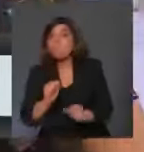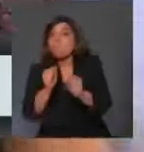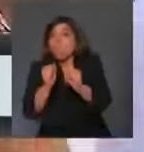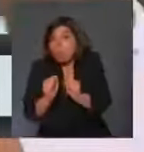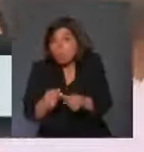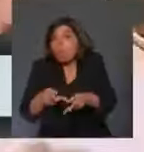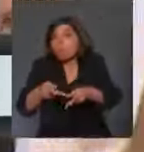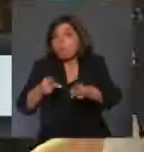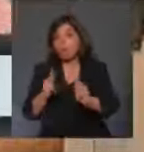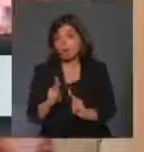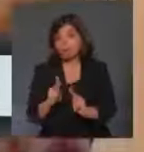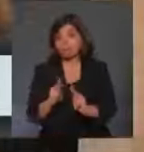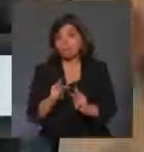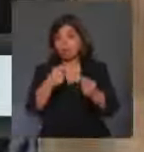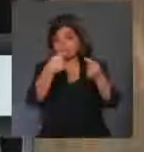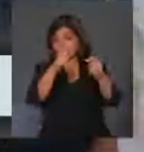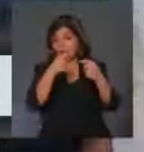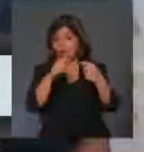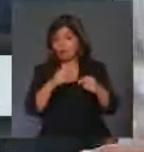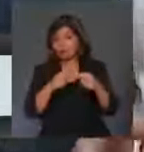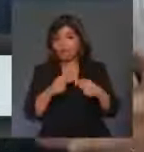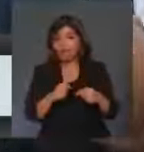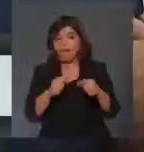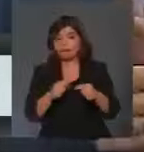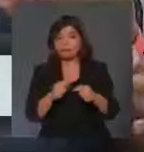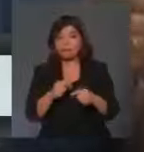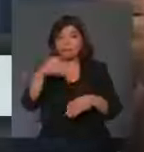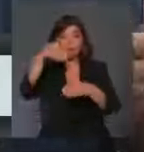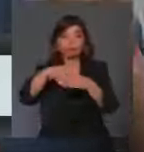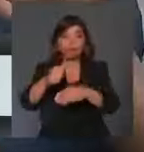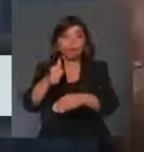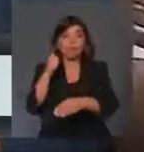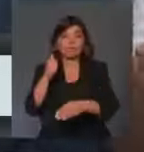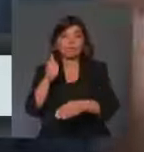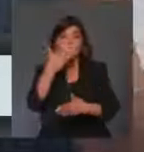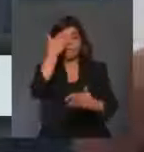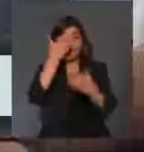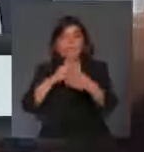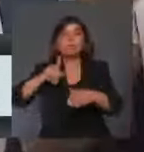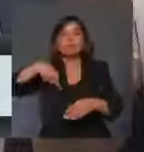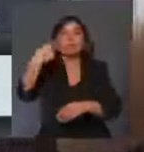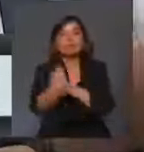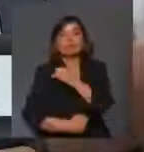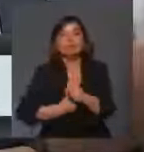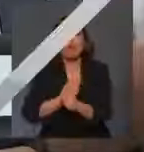balances después de una segunda vuelta que revolvió el escenario de cara a las elecciones del próximo año.